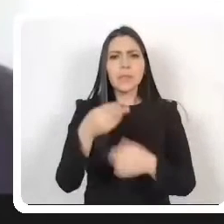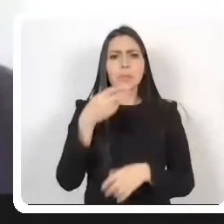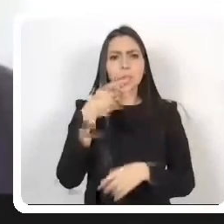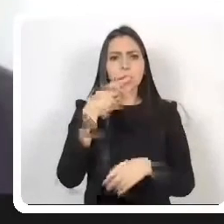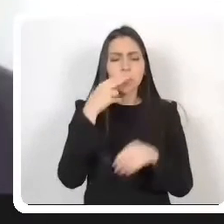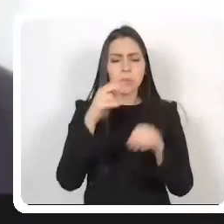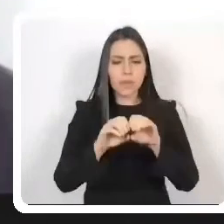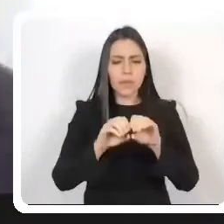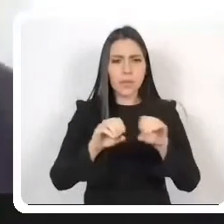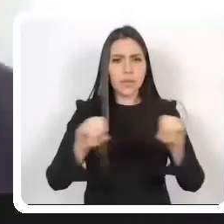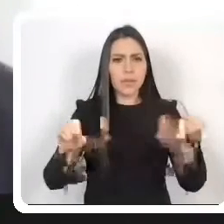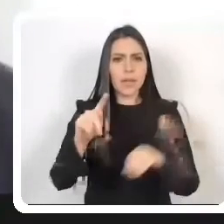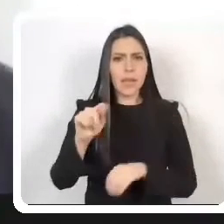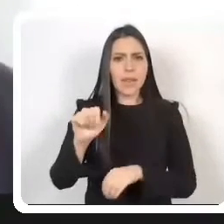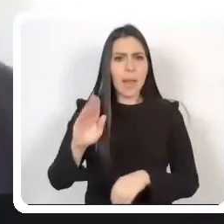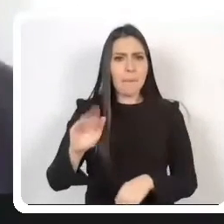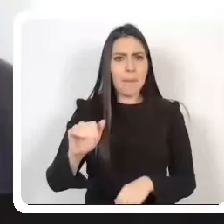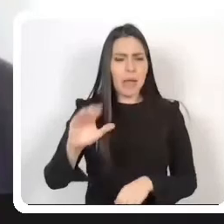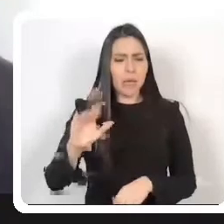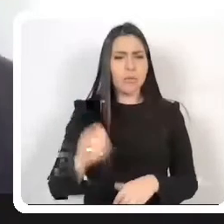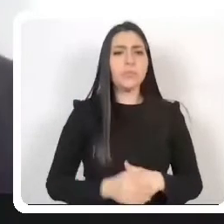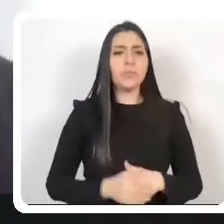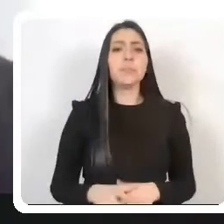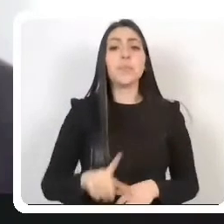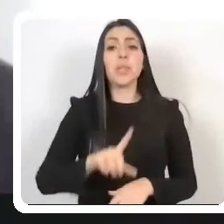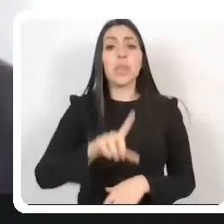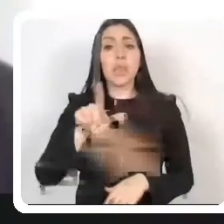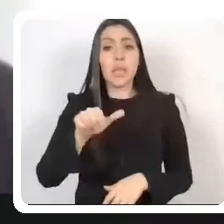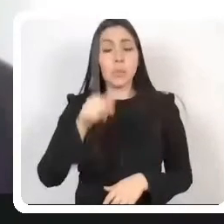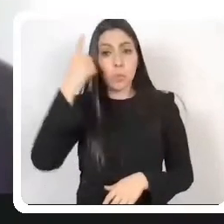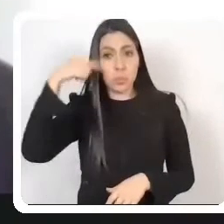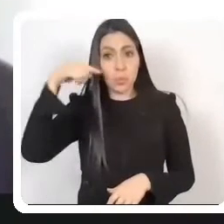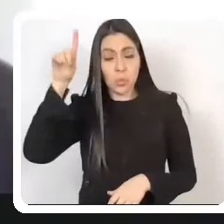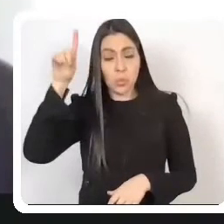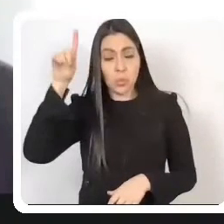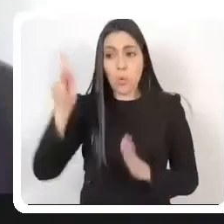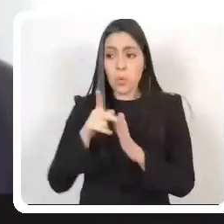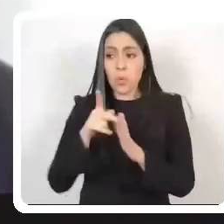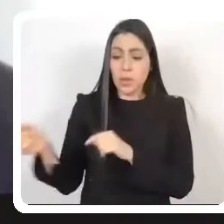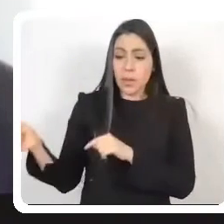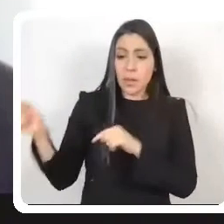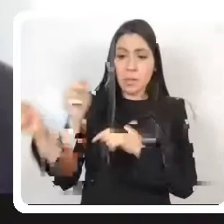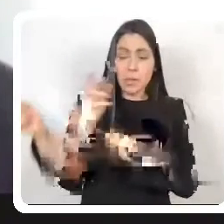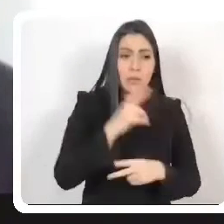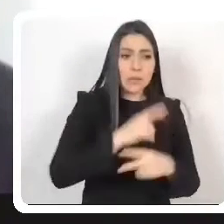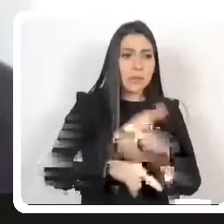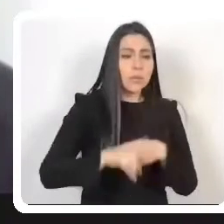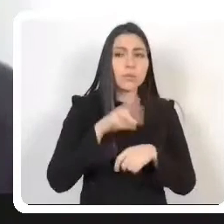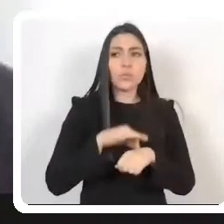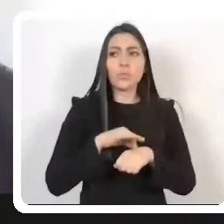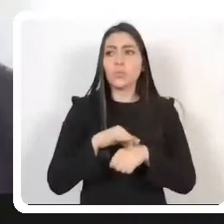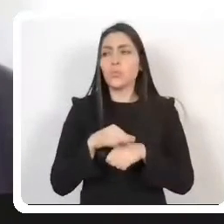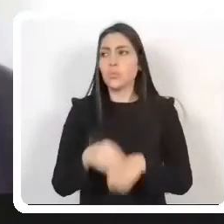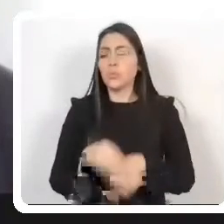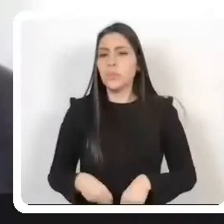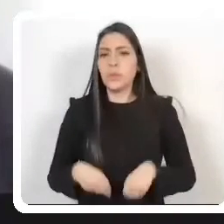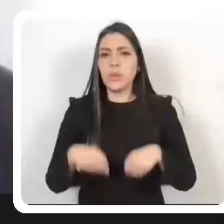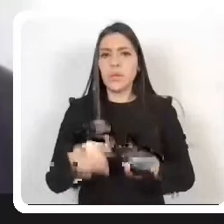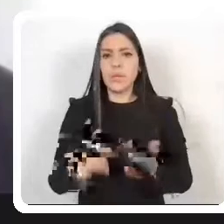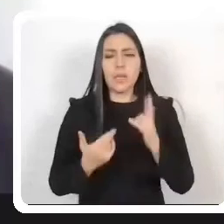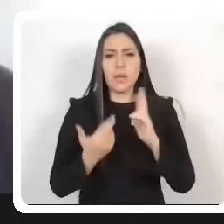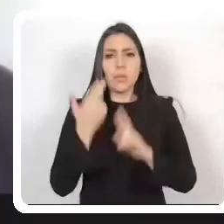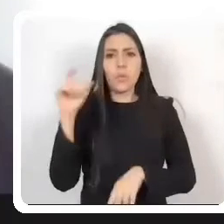A su regreso, vivió en carne propia la Revolución Liberal en la Guerra de